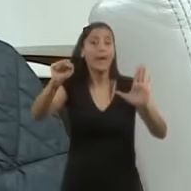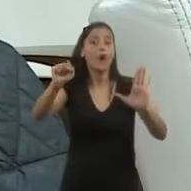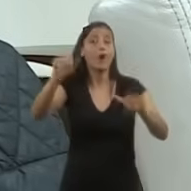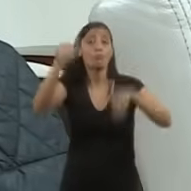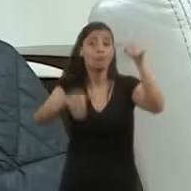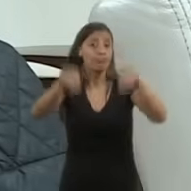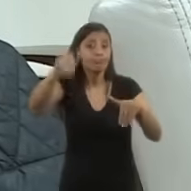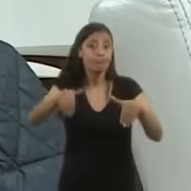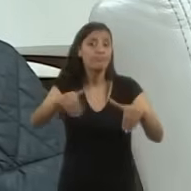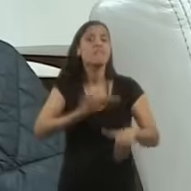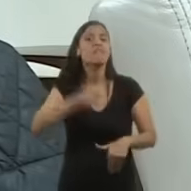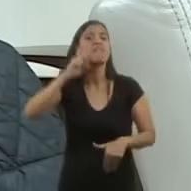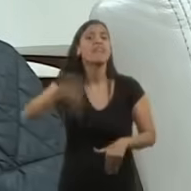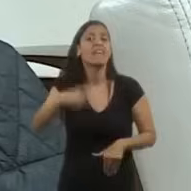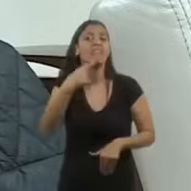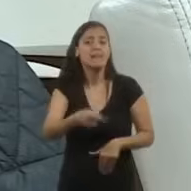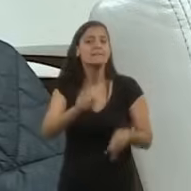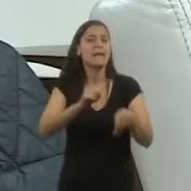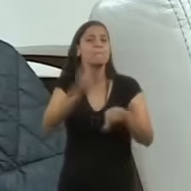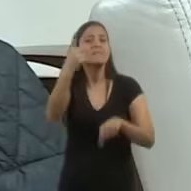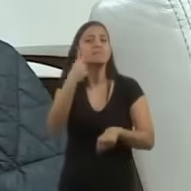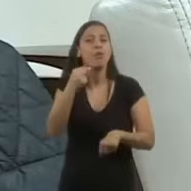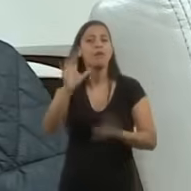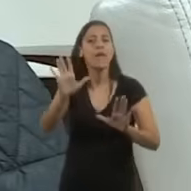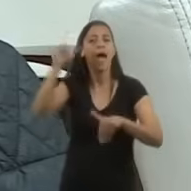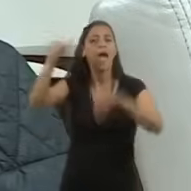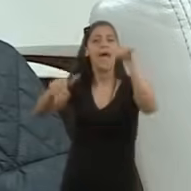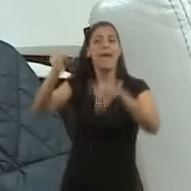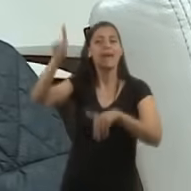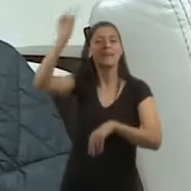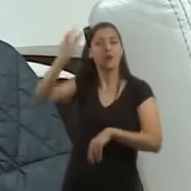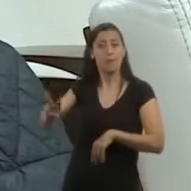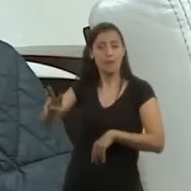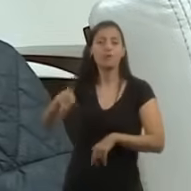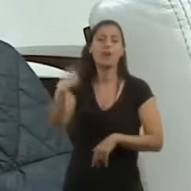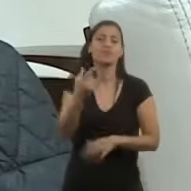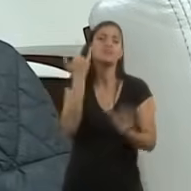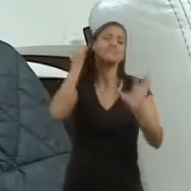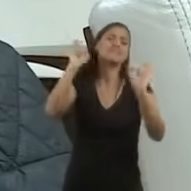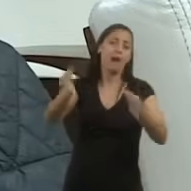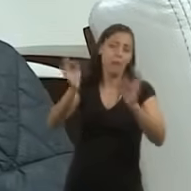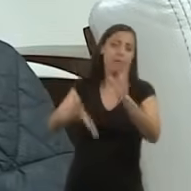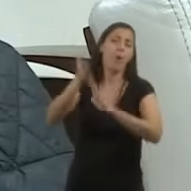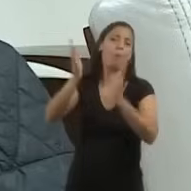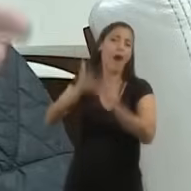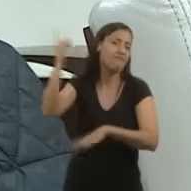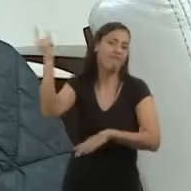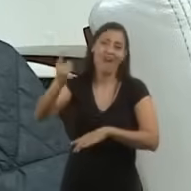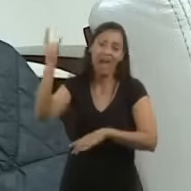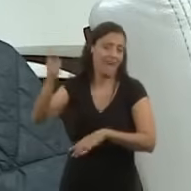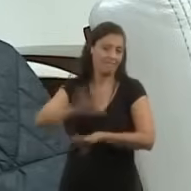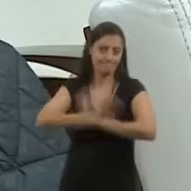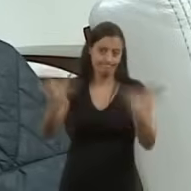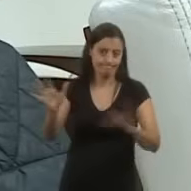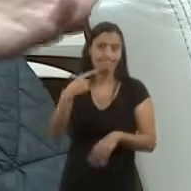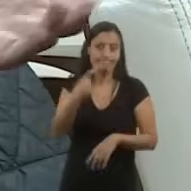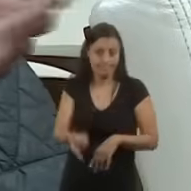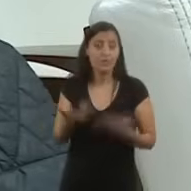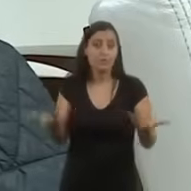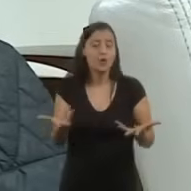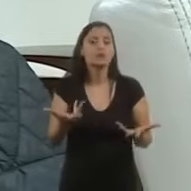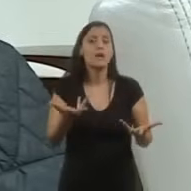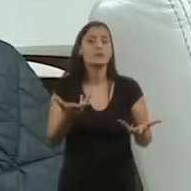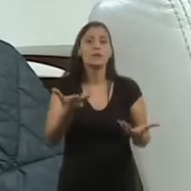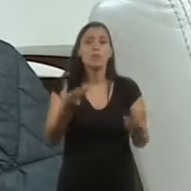fin era el Día de las elecciones en Venezuela donde ya conocíamos que había un fraude está claro que hay muchas personas que cada MZ se